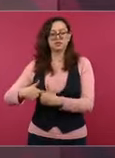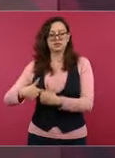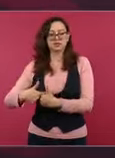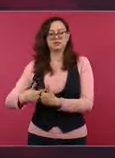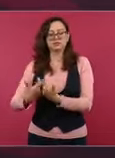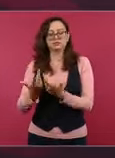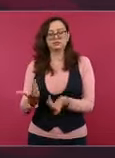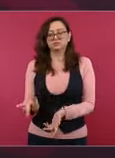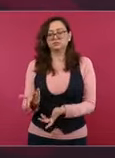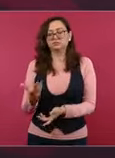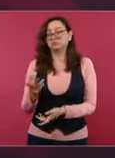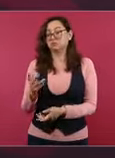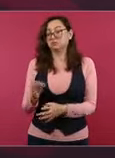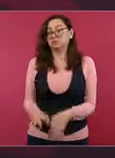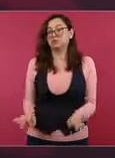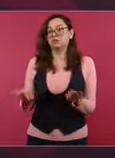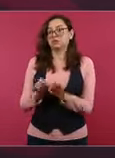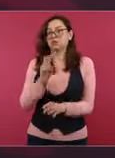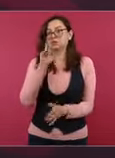2.500 millones de dólares,